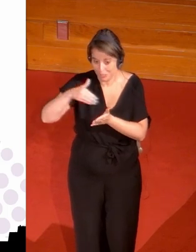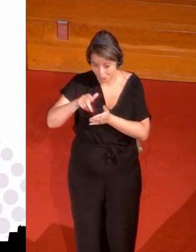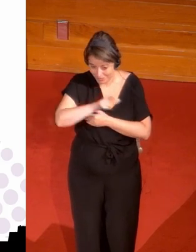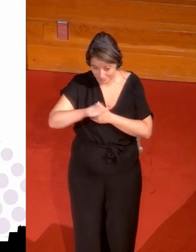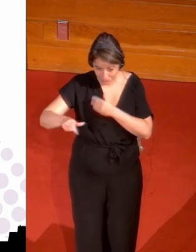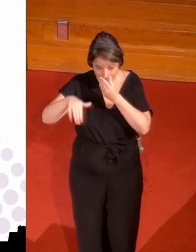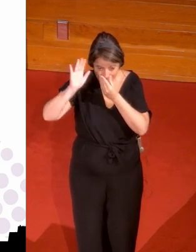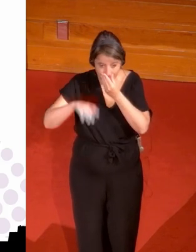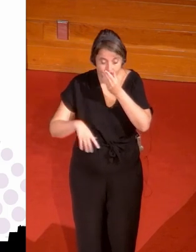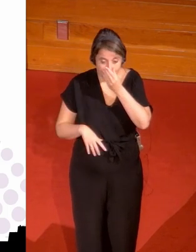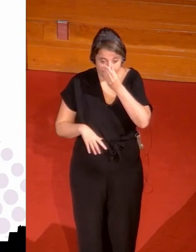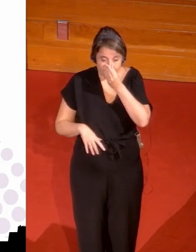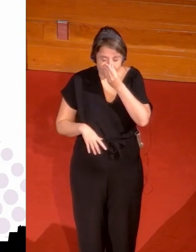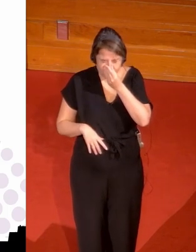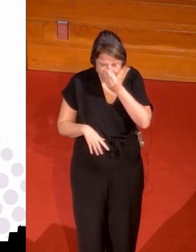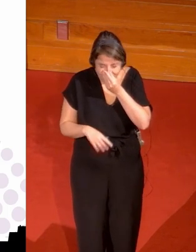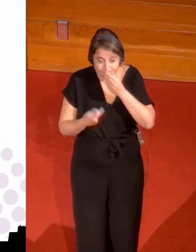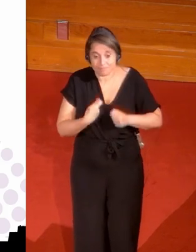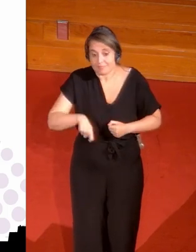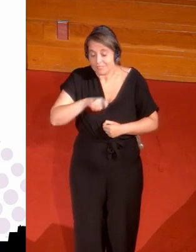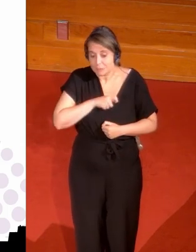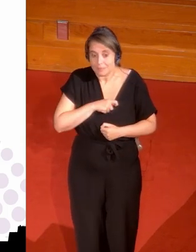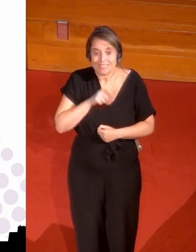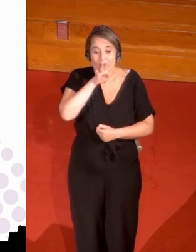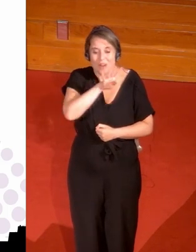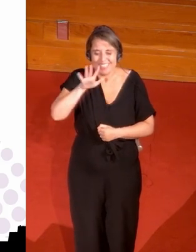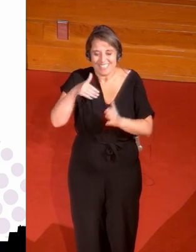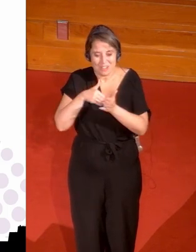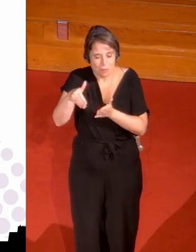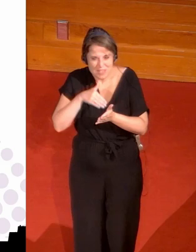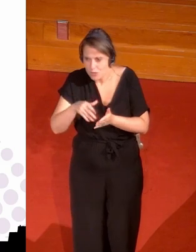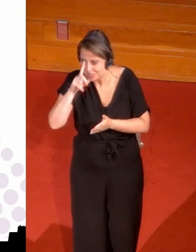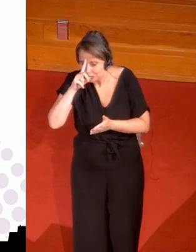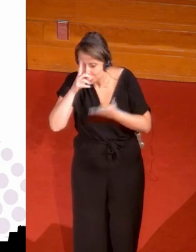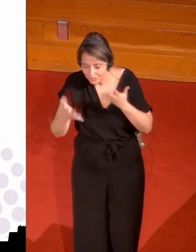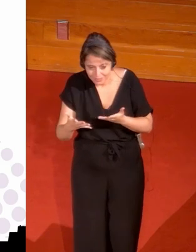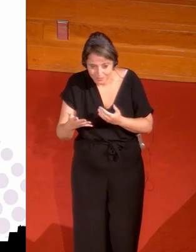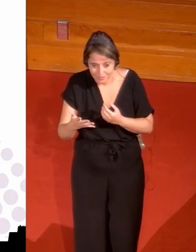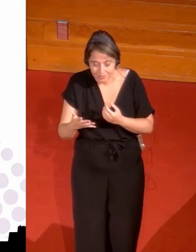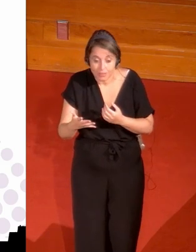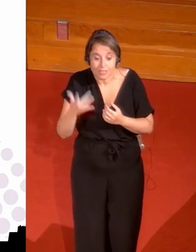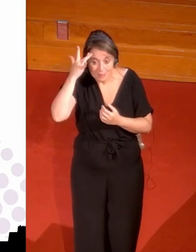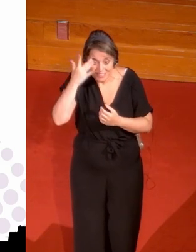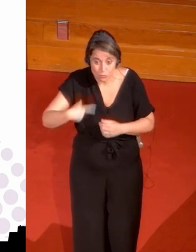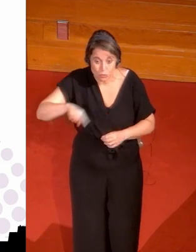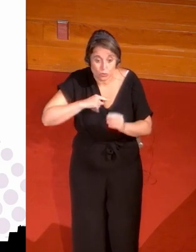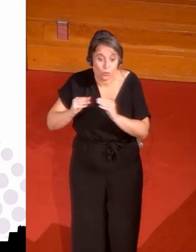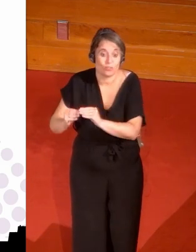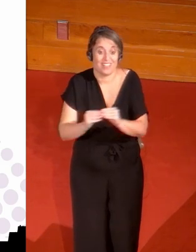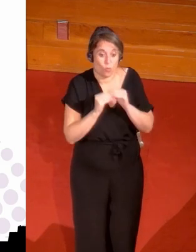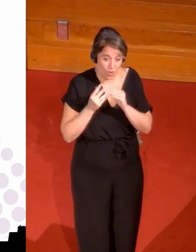ver a ver que en España somos 40 y pico millones de habitantes ya no me acuerdo cuál y lo que nos cuesta ponernos de